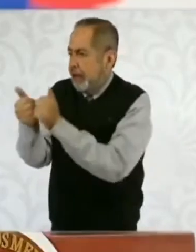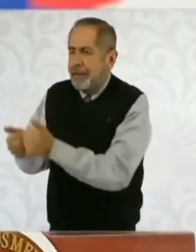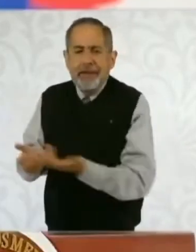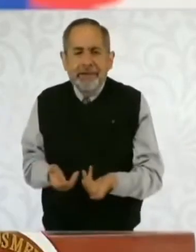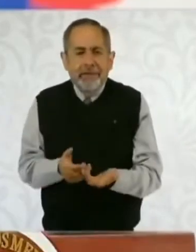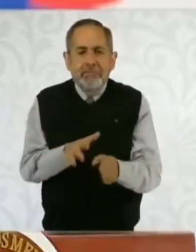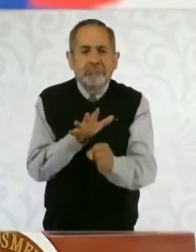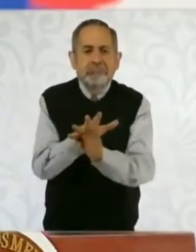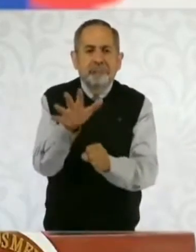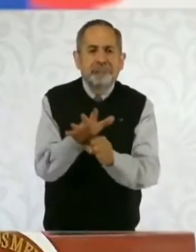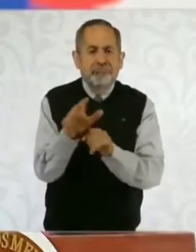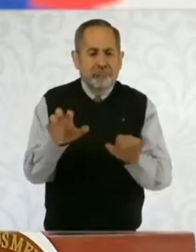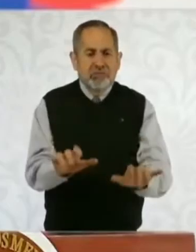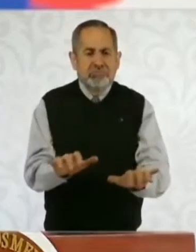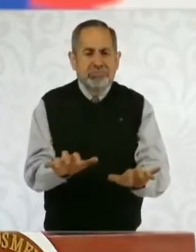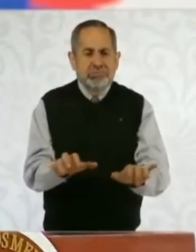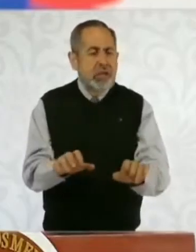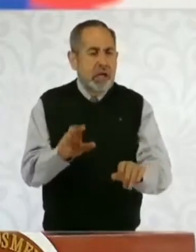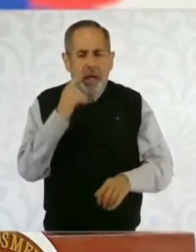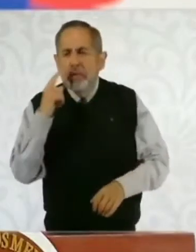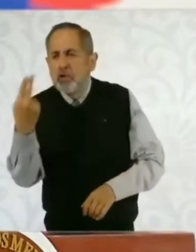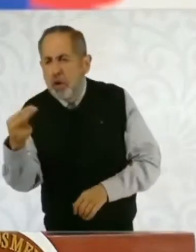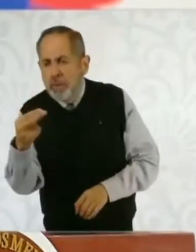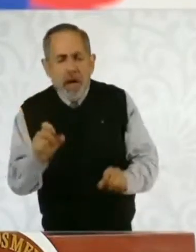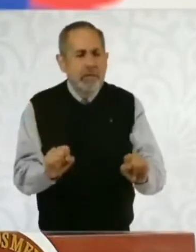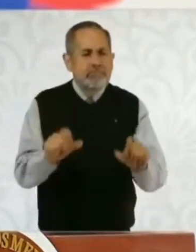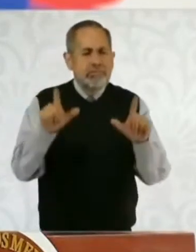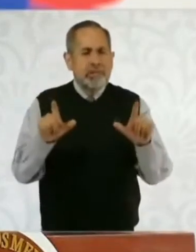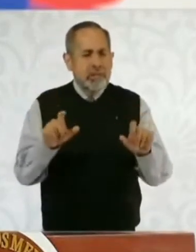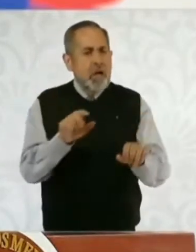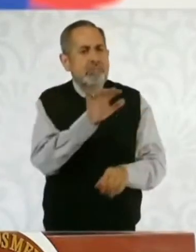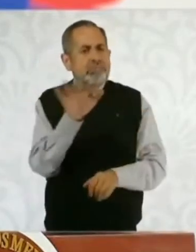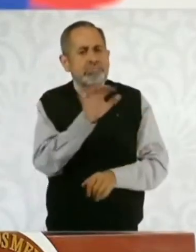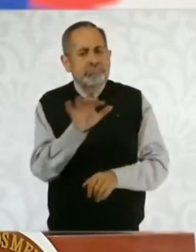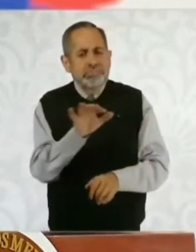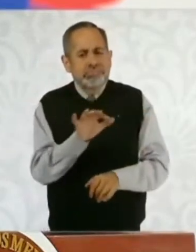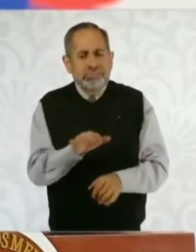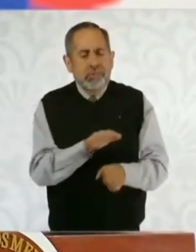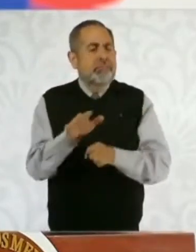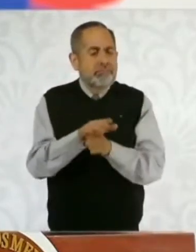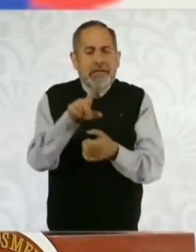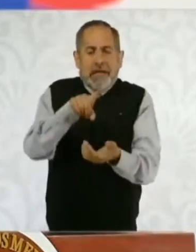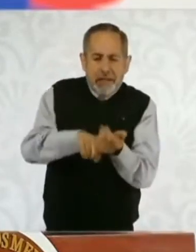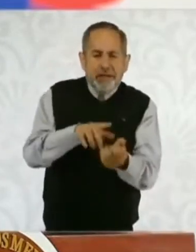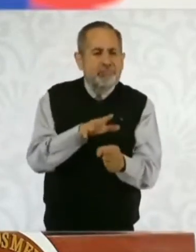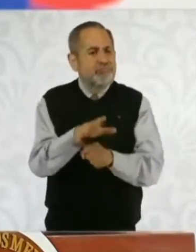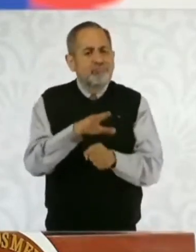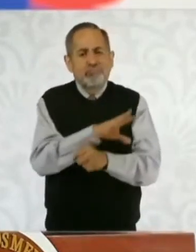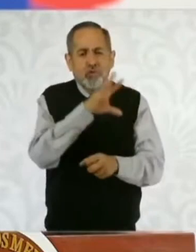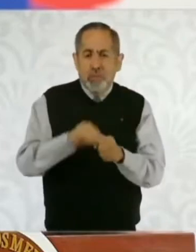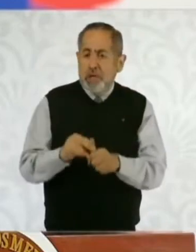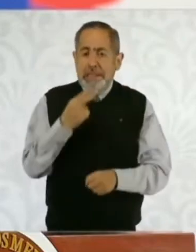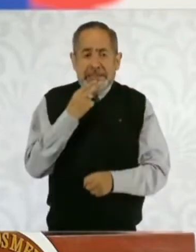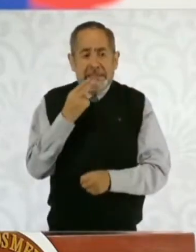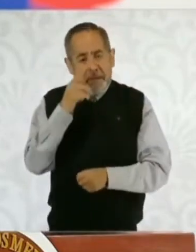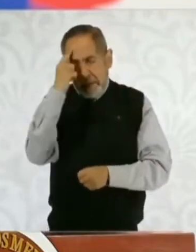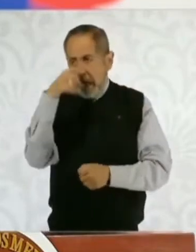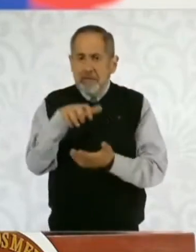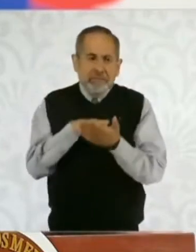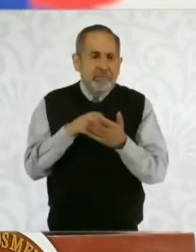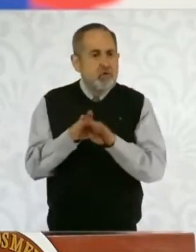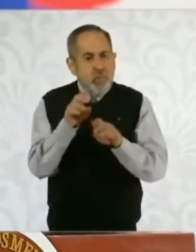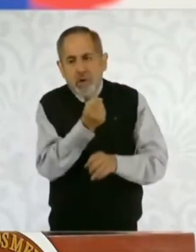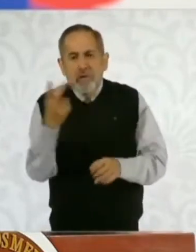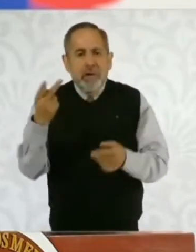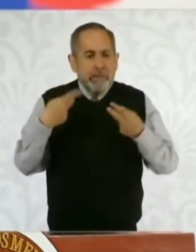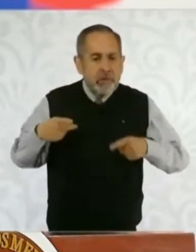además optimiza recursos y es una herramienta extraordinaria para todo el sector, sobre todo para la Secretaría de Salud, para el monitoreo y análisis